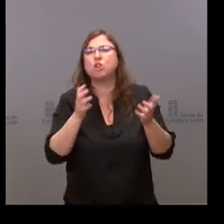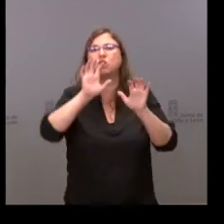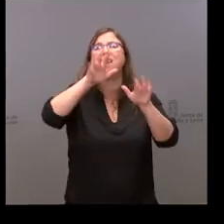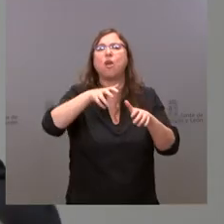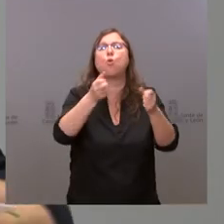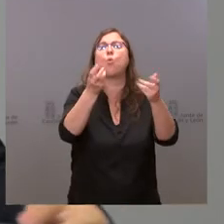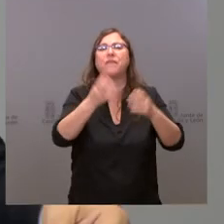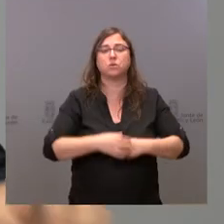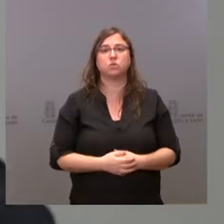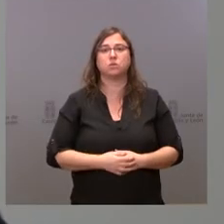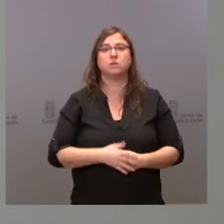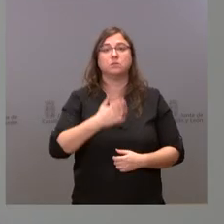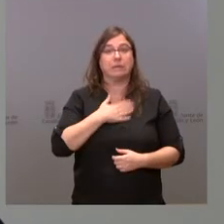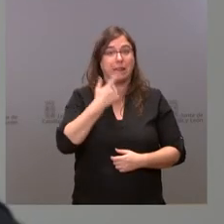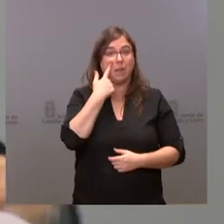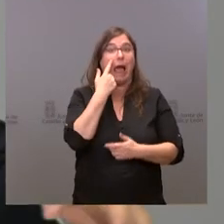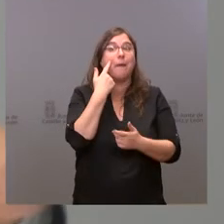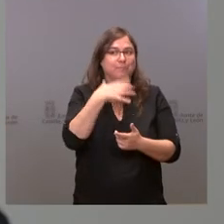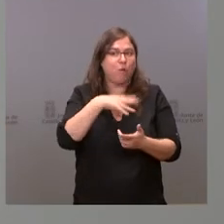a león